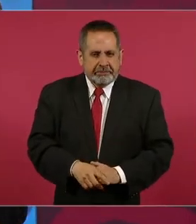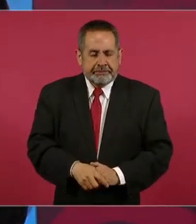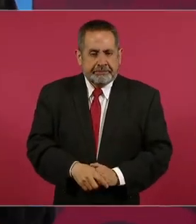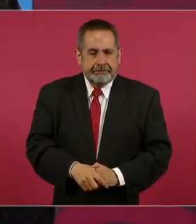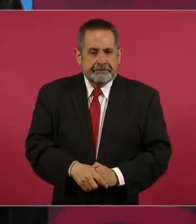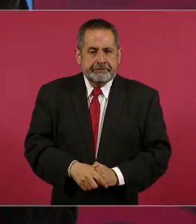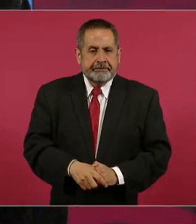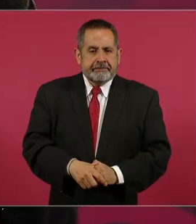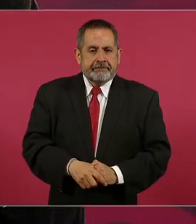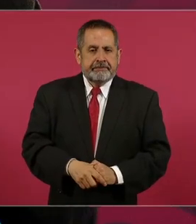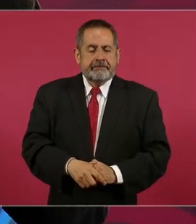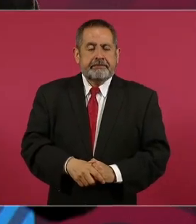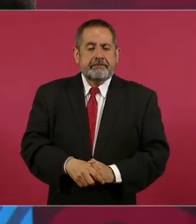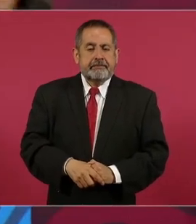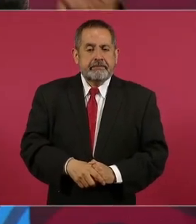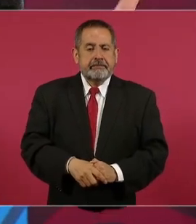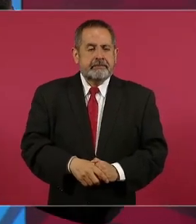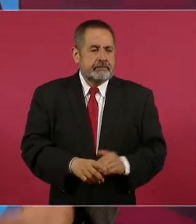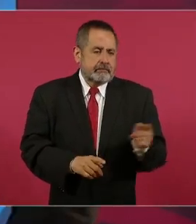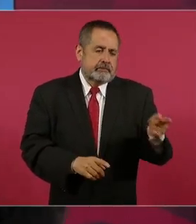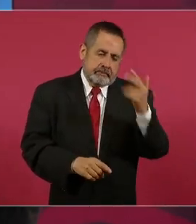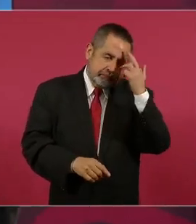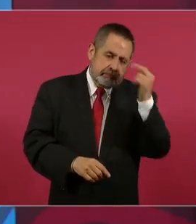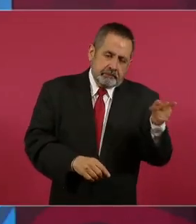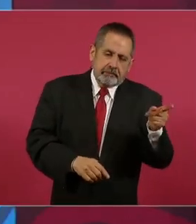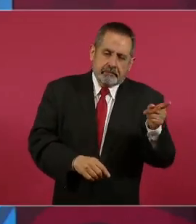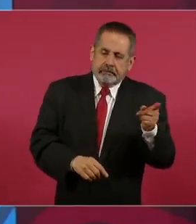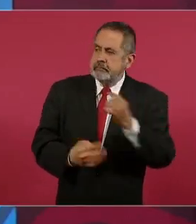tiene cierta lógica,